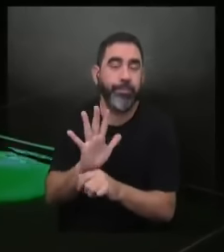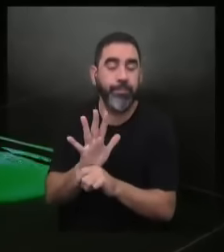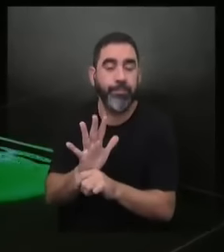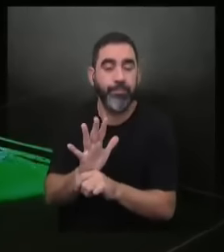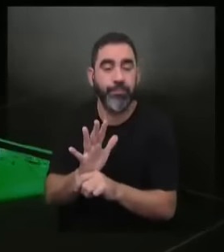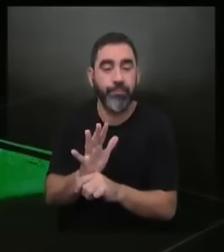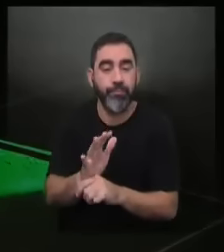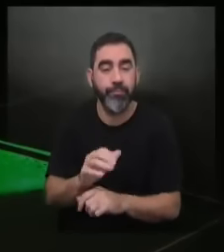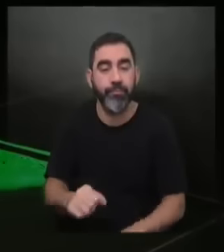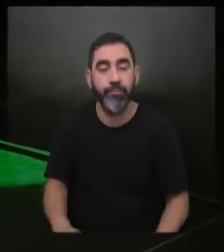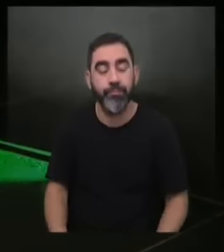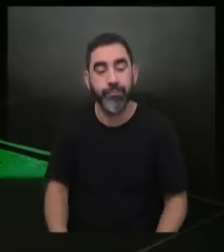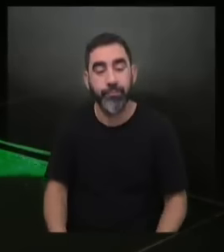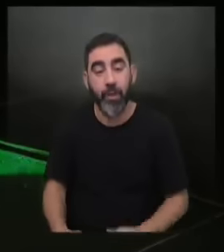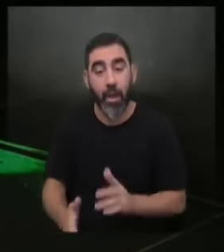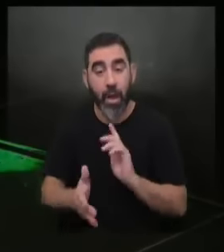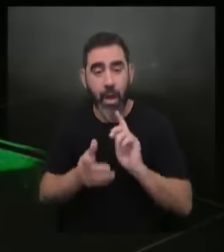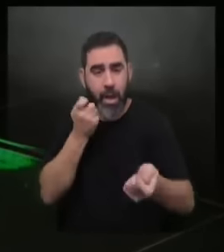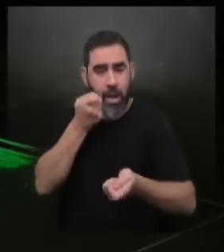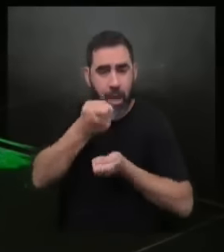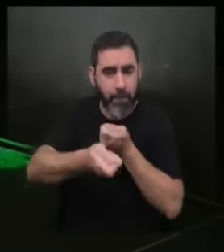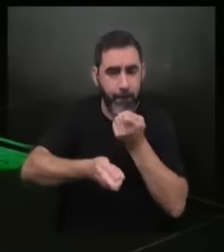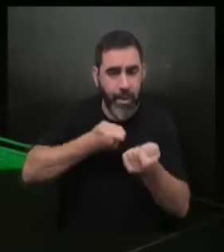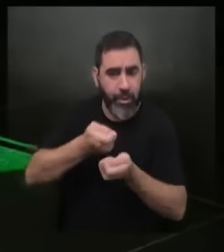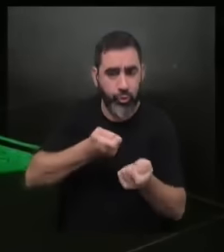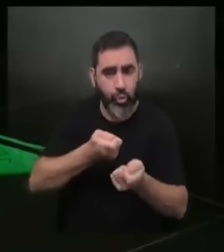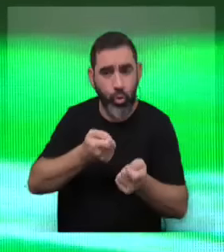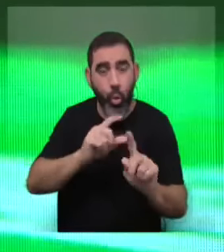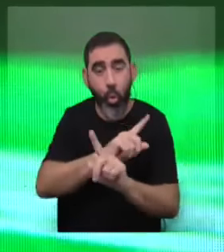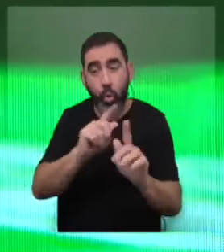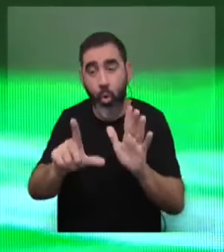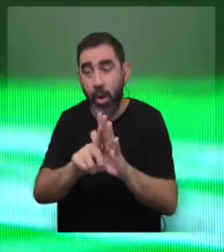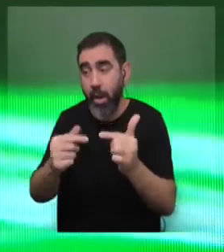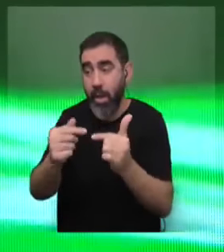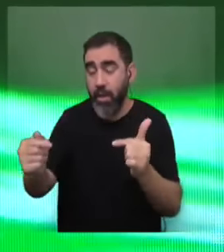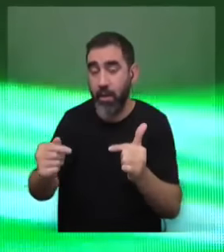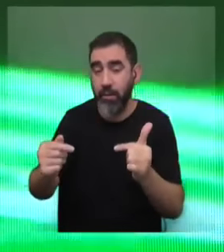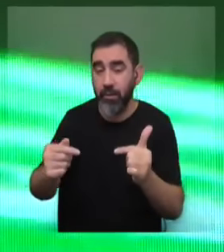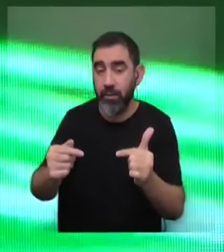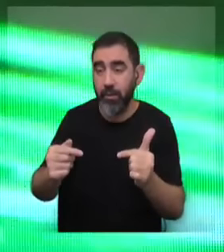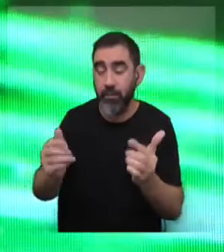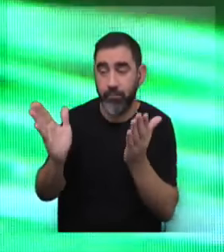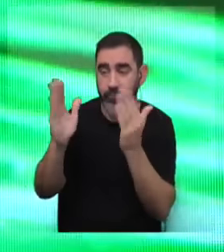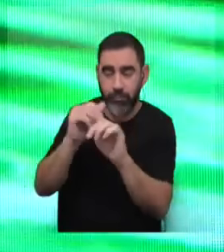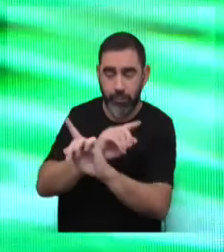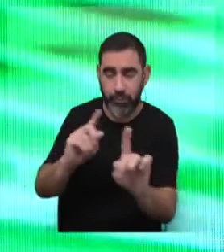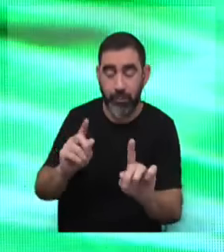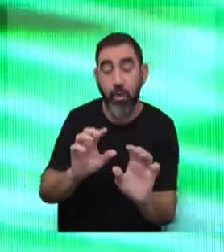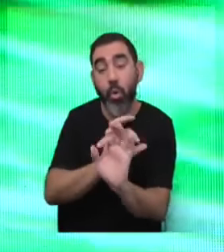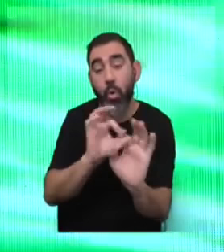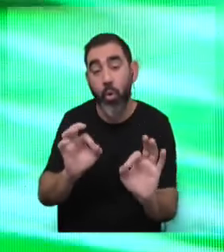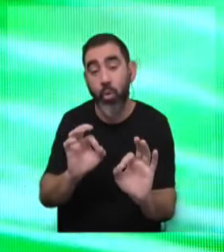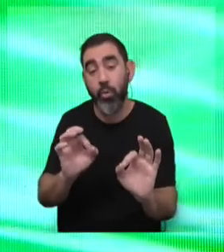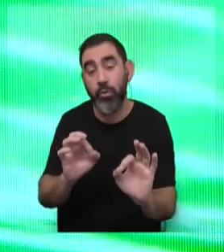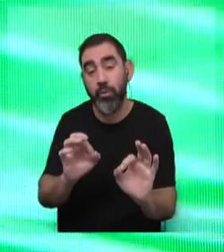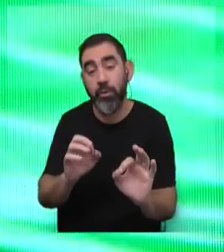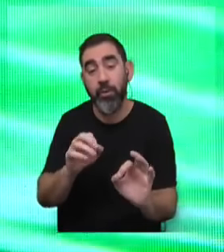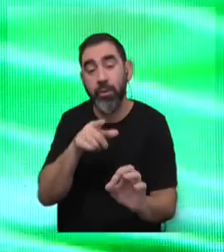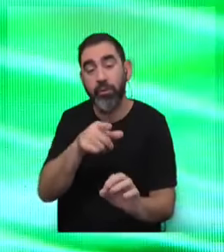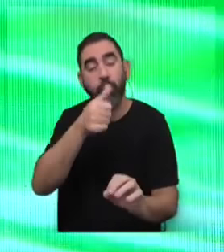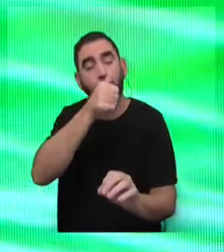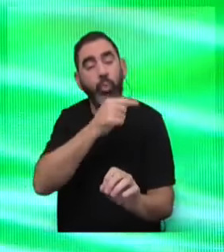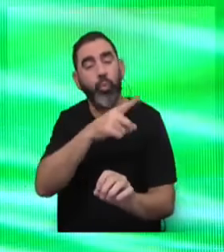que la represión o la ilegalización de esos elementos es absolutamente imposible ni que esa es la toda